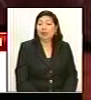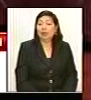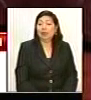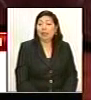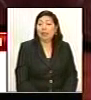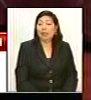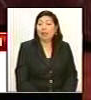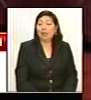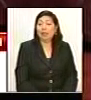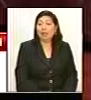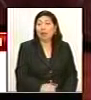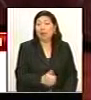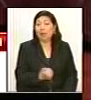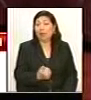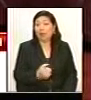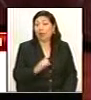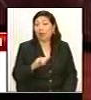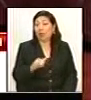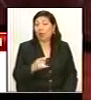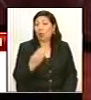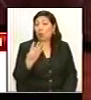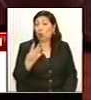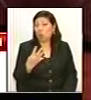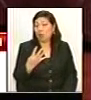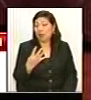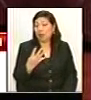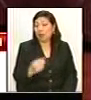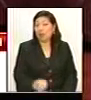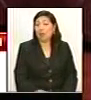Los ejecutivos 4,